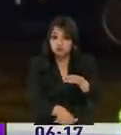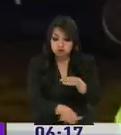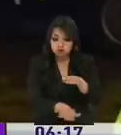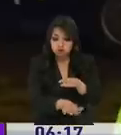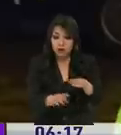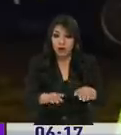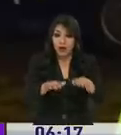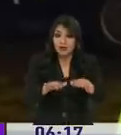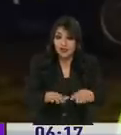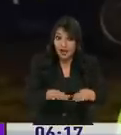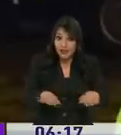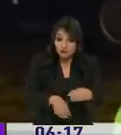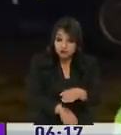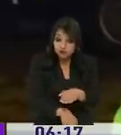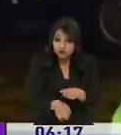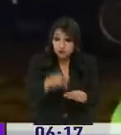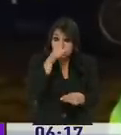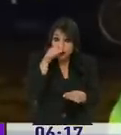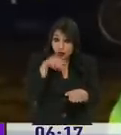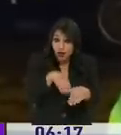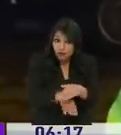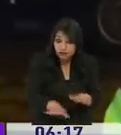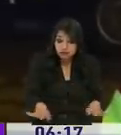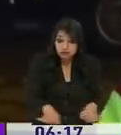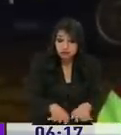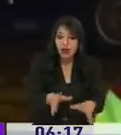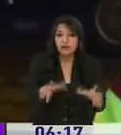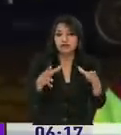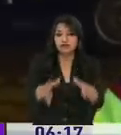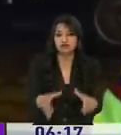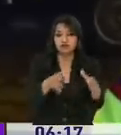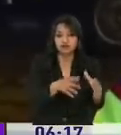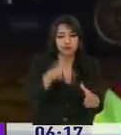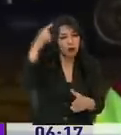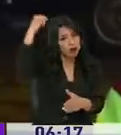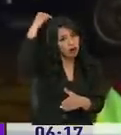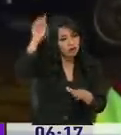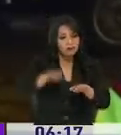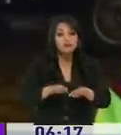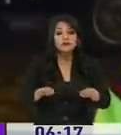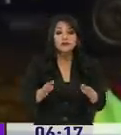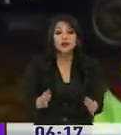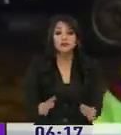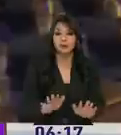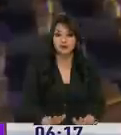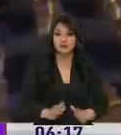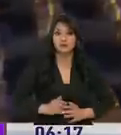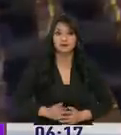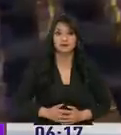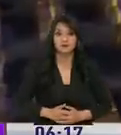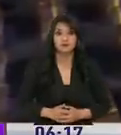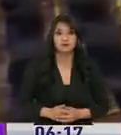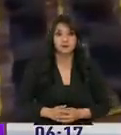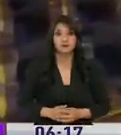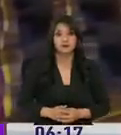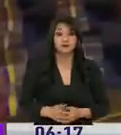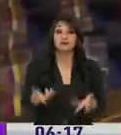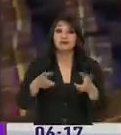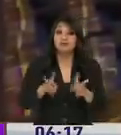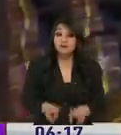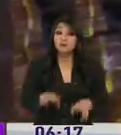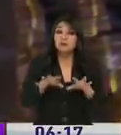de la cabina, era donde se sacó todito lo que es el material de las sustancias psicotrópicas. Fue necesario la ayuda de los